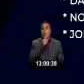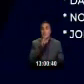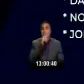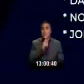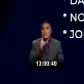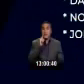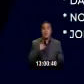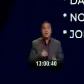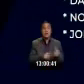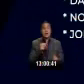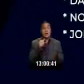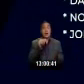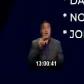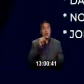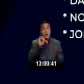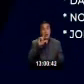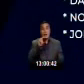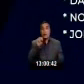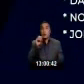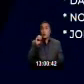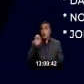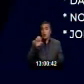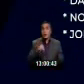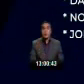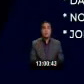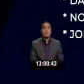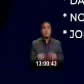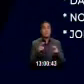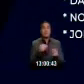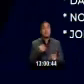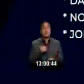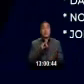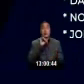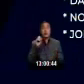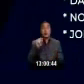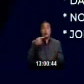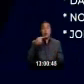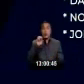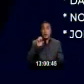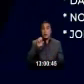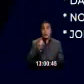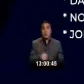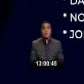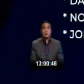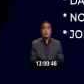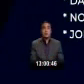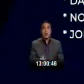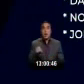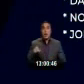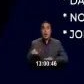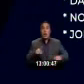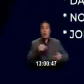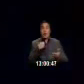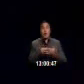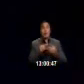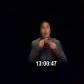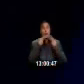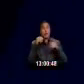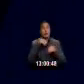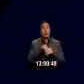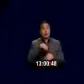los hermanos Daniel Noé Salcedo Bonilla. También tenemos a Jorge Enríquez Aguilera, él era el jefe de compras públicas